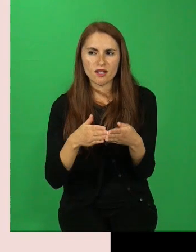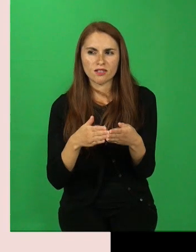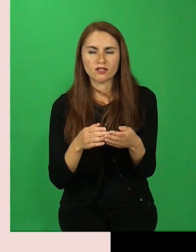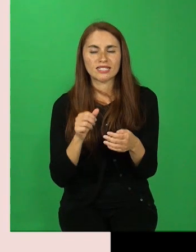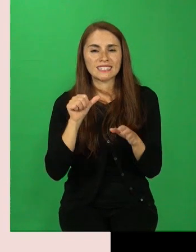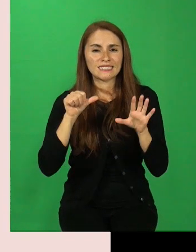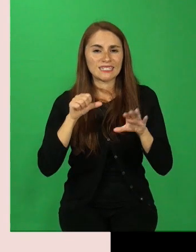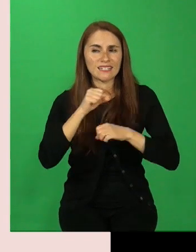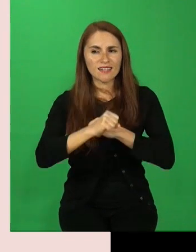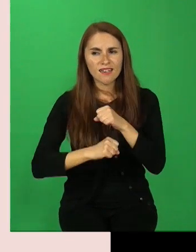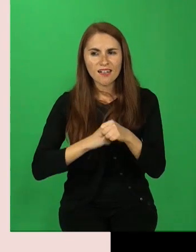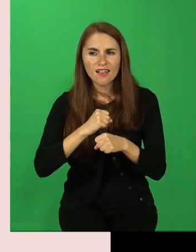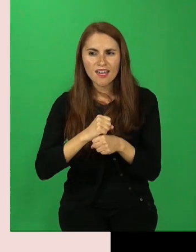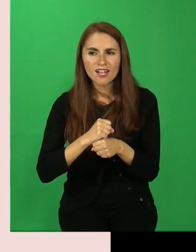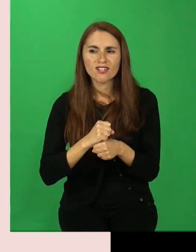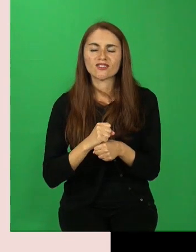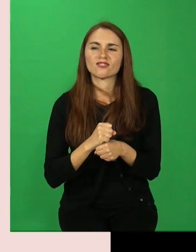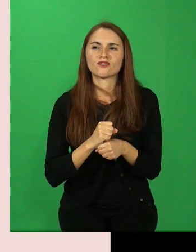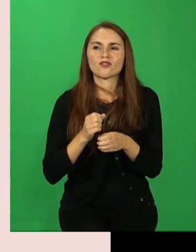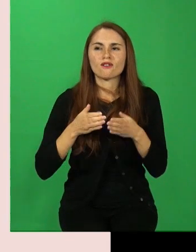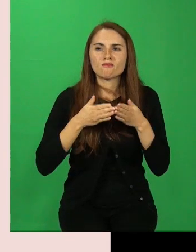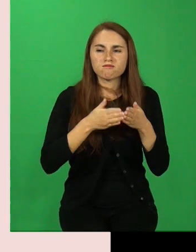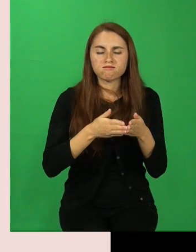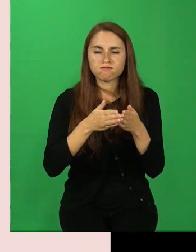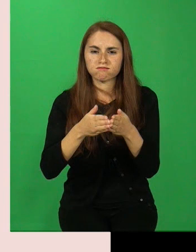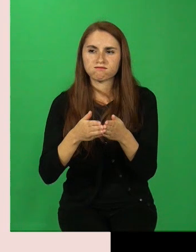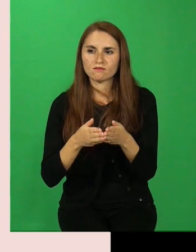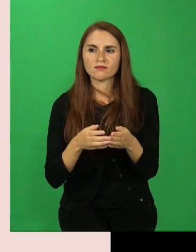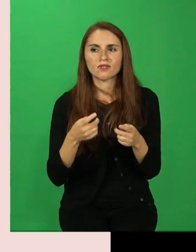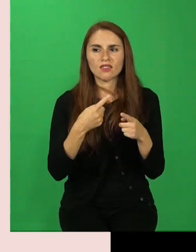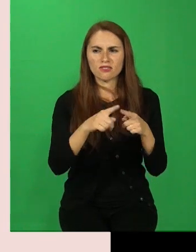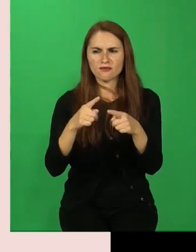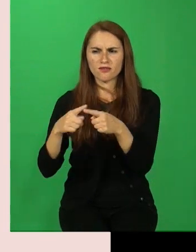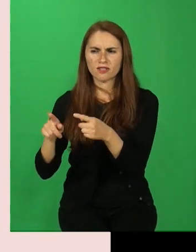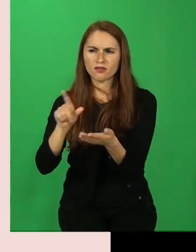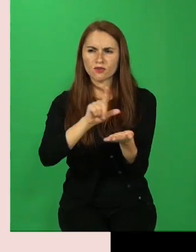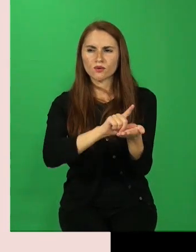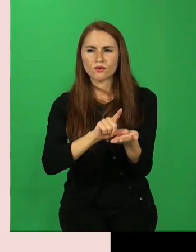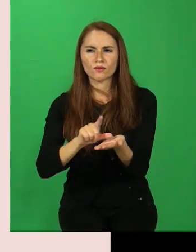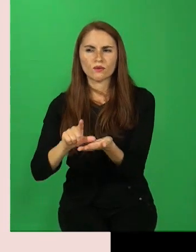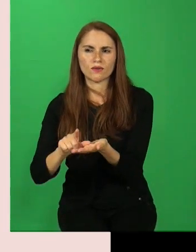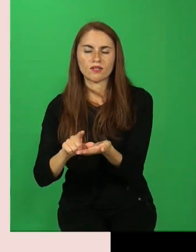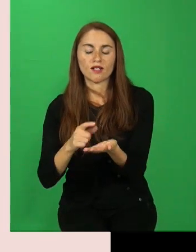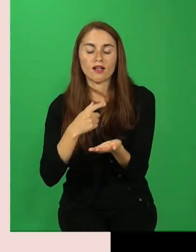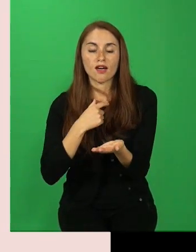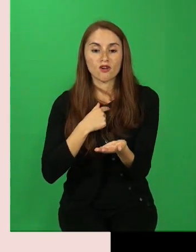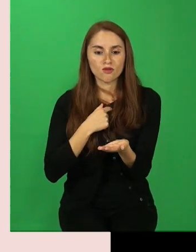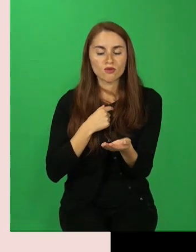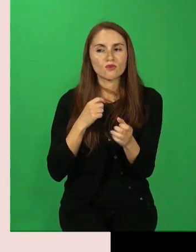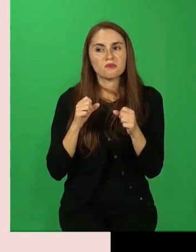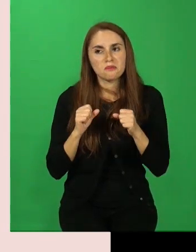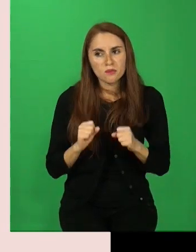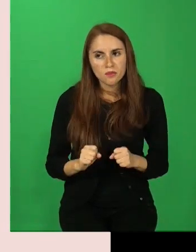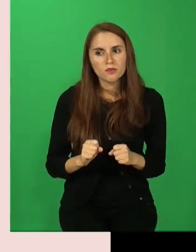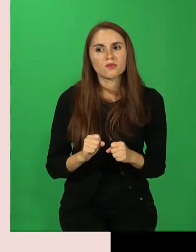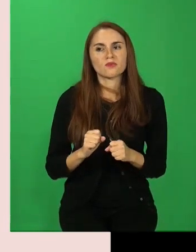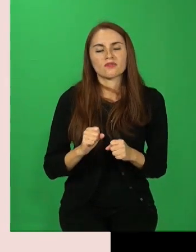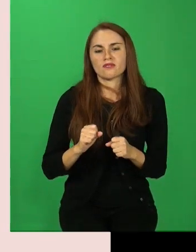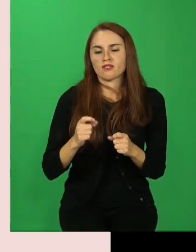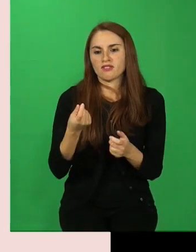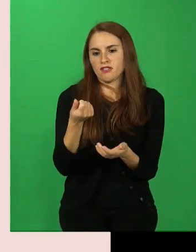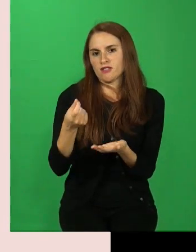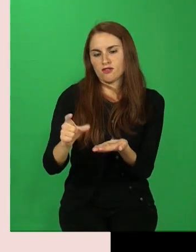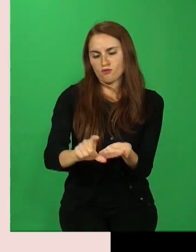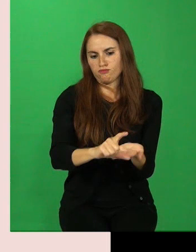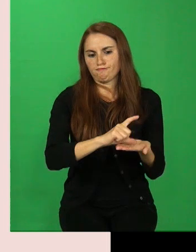6 años hice varios viajes a las Indias orientales y occidentales, lo que me permitió aumentar mi